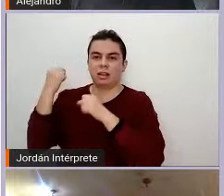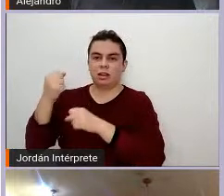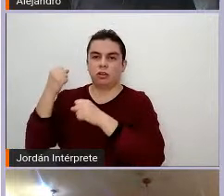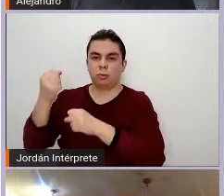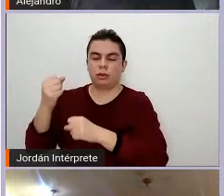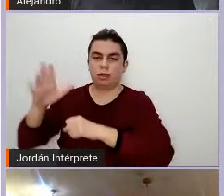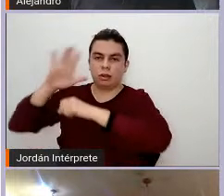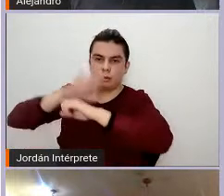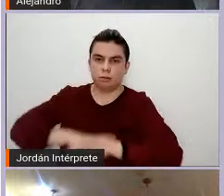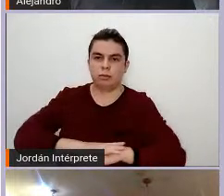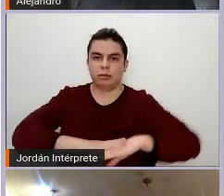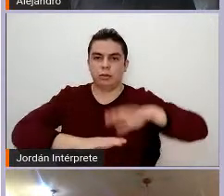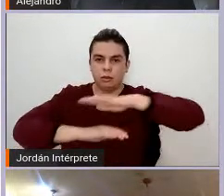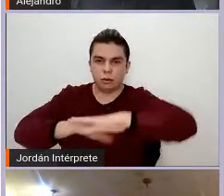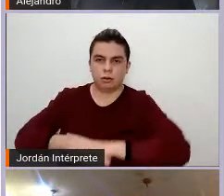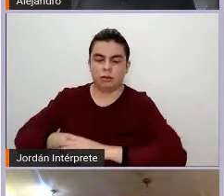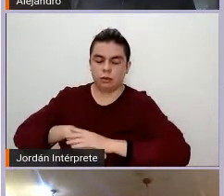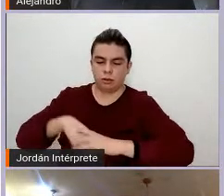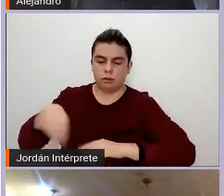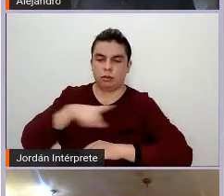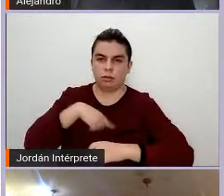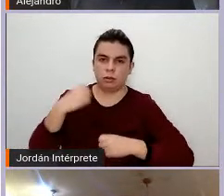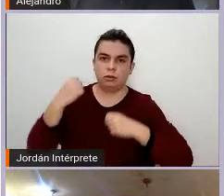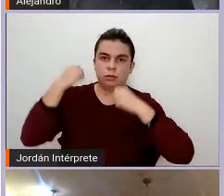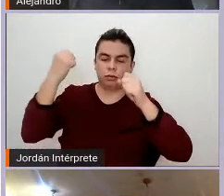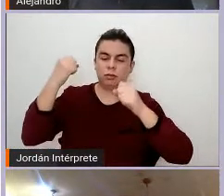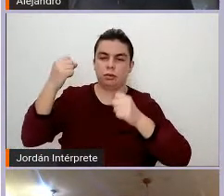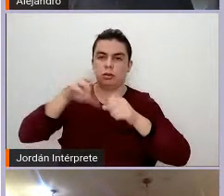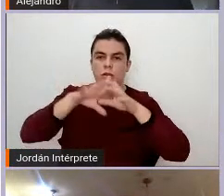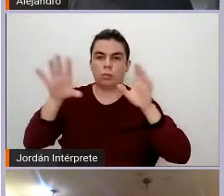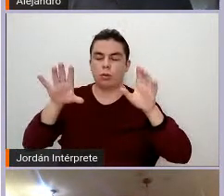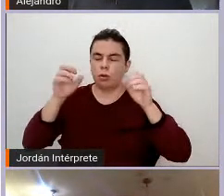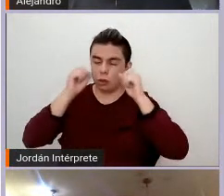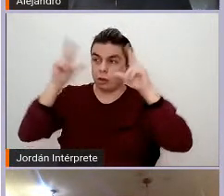y despertaba, como un sistema, el orden de las vidas.